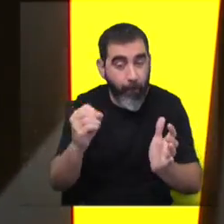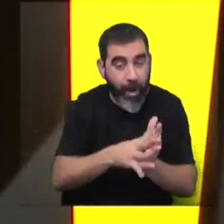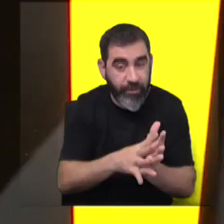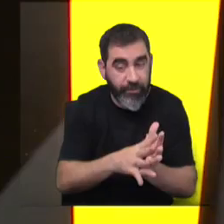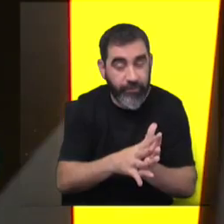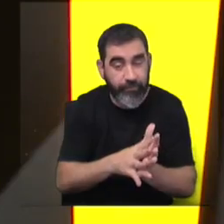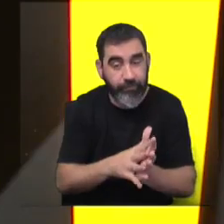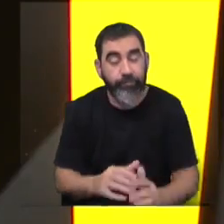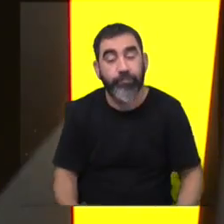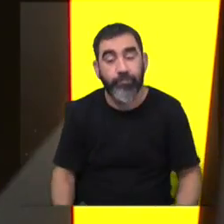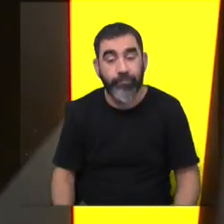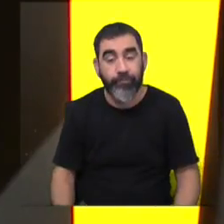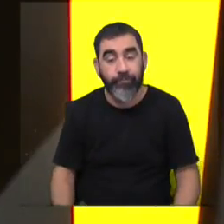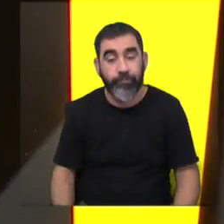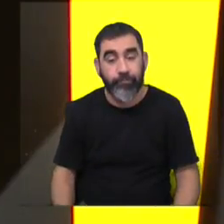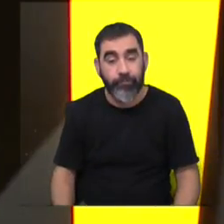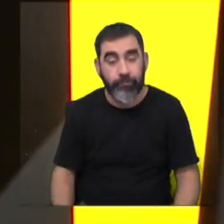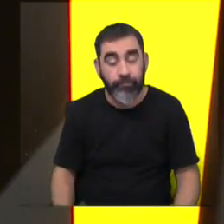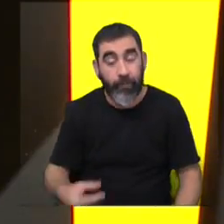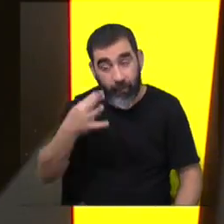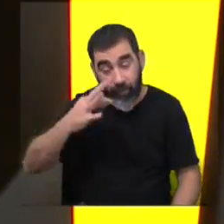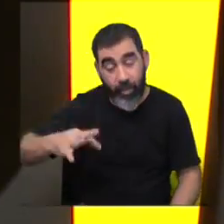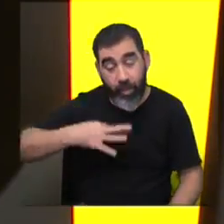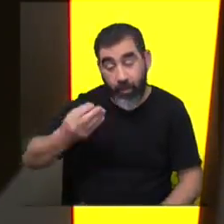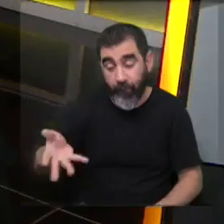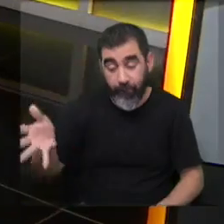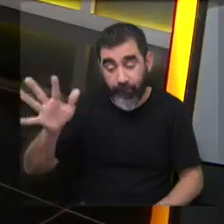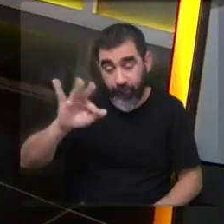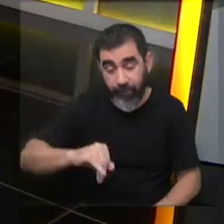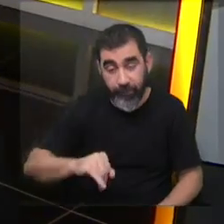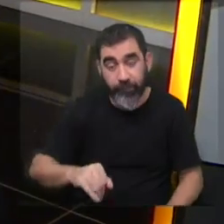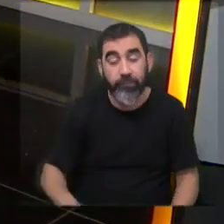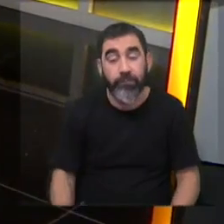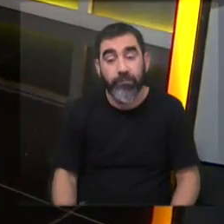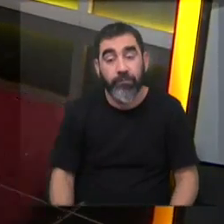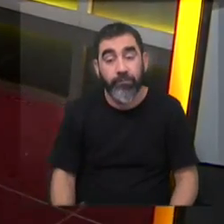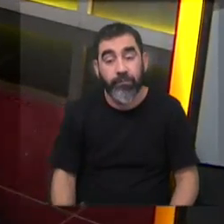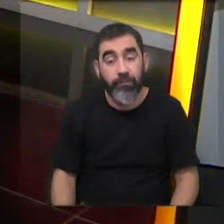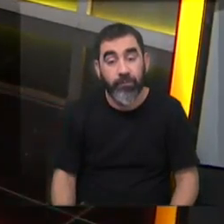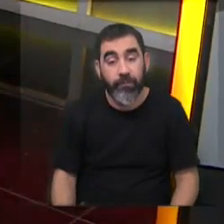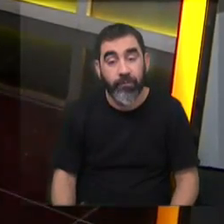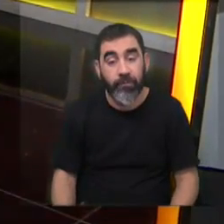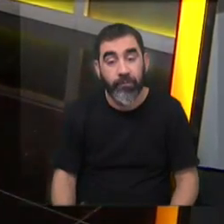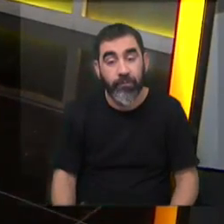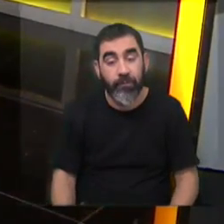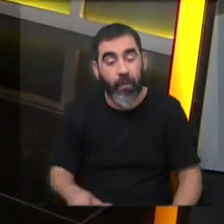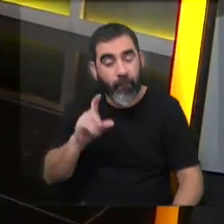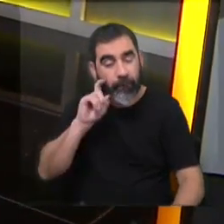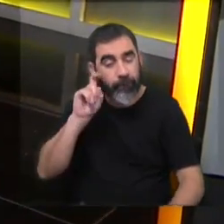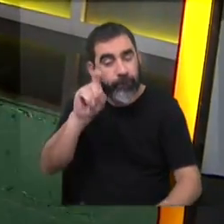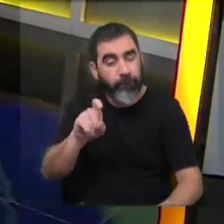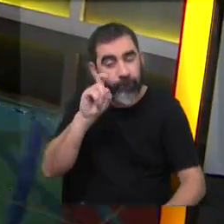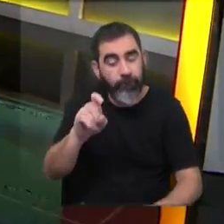lo que nos acompaña realmente alrededor de nuestra vida todo el tiempo. Y vamos a hablar hoy de esa casi obsesión por